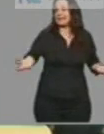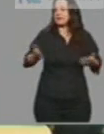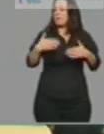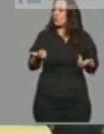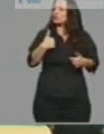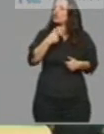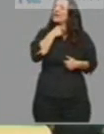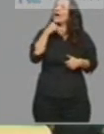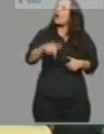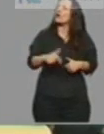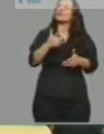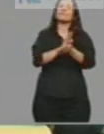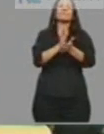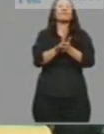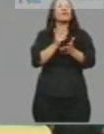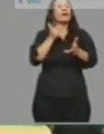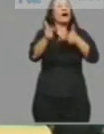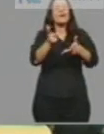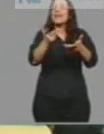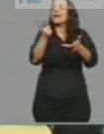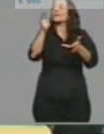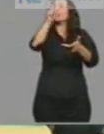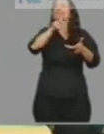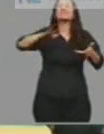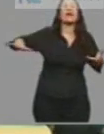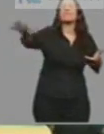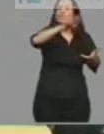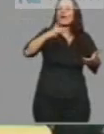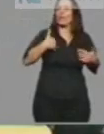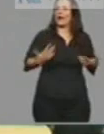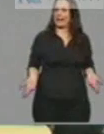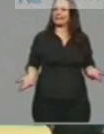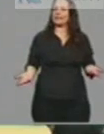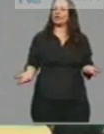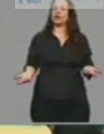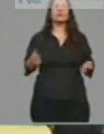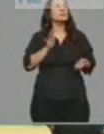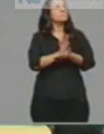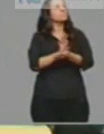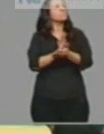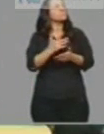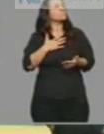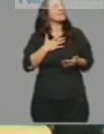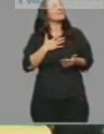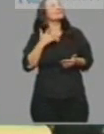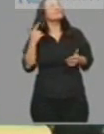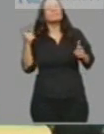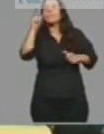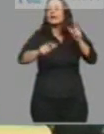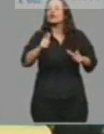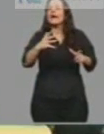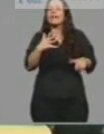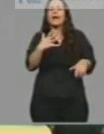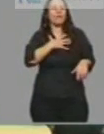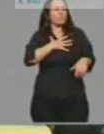hoy comunicarme con el conjunto del pueblo argentino y también fundamentalmente con quienes han creído en la Argentina,